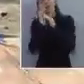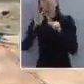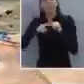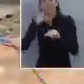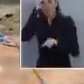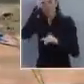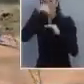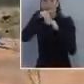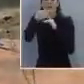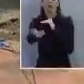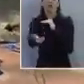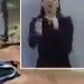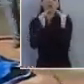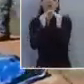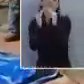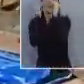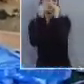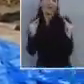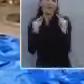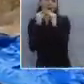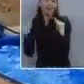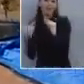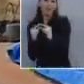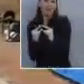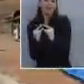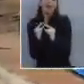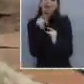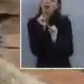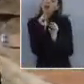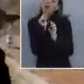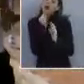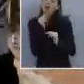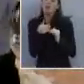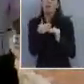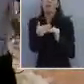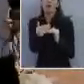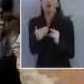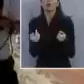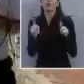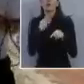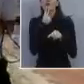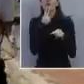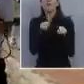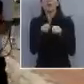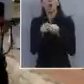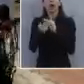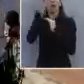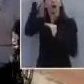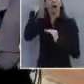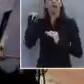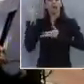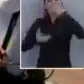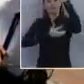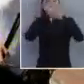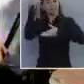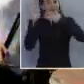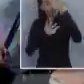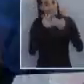noche a la intemperie con la esperanza de recuperar prontamente la vida que tenían antes de la tragedia.